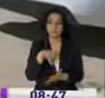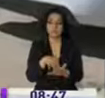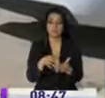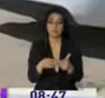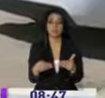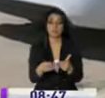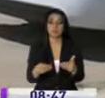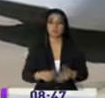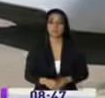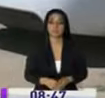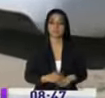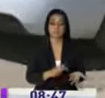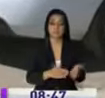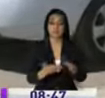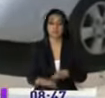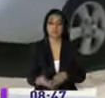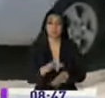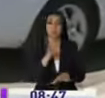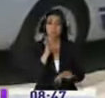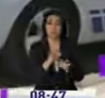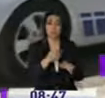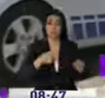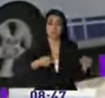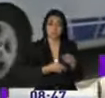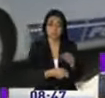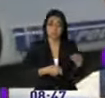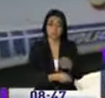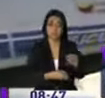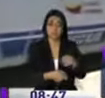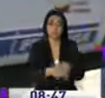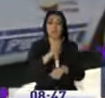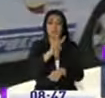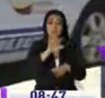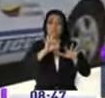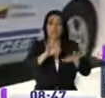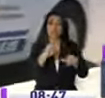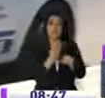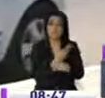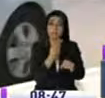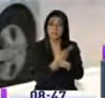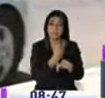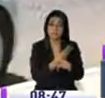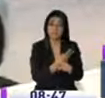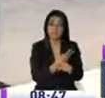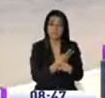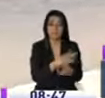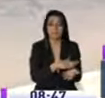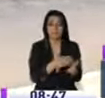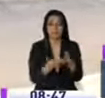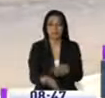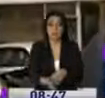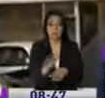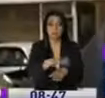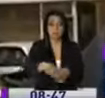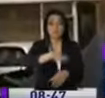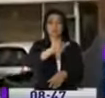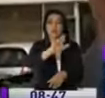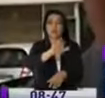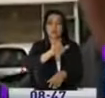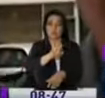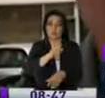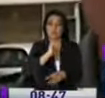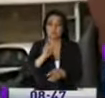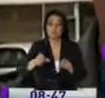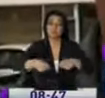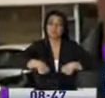cuerpo fue encontrado con 28 heridas de arma blanca en un sector poco poblado de Yaruquí. Hasta ese sitio habría sido llevado con engaños. Está una moto,